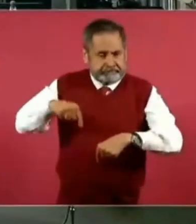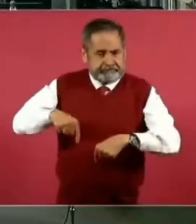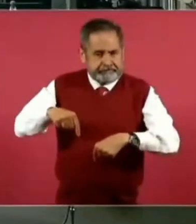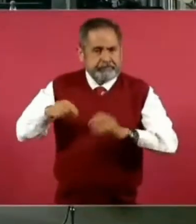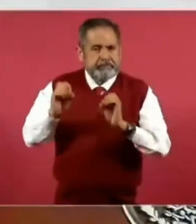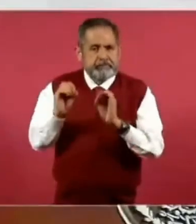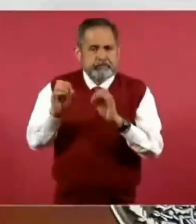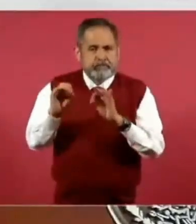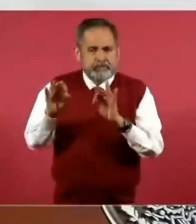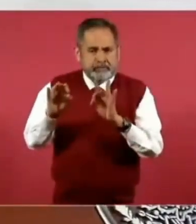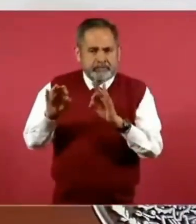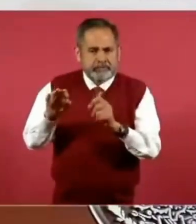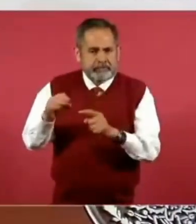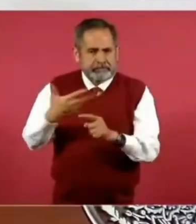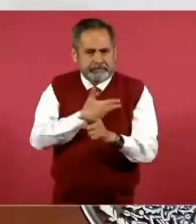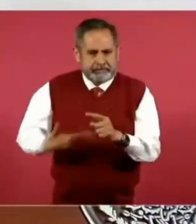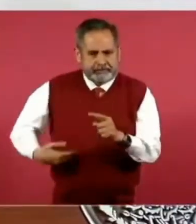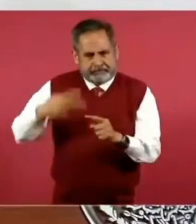se